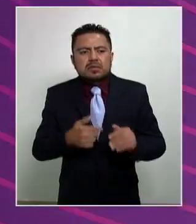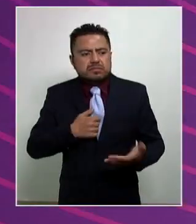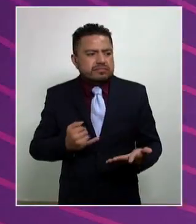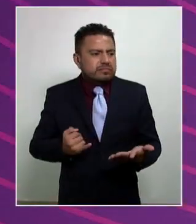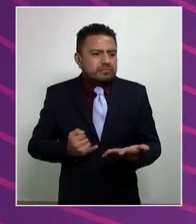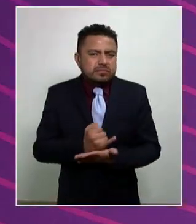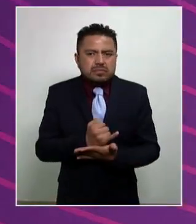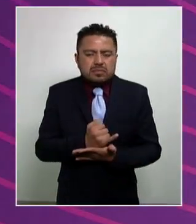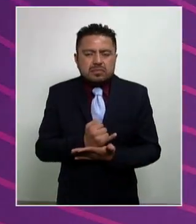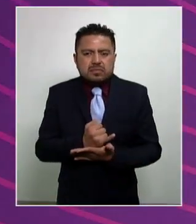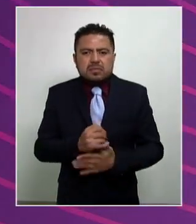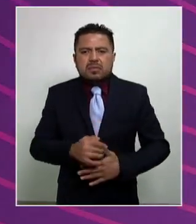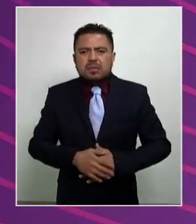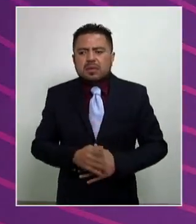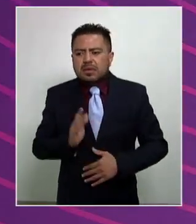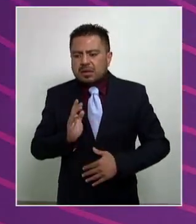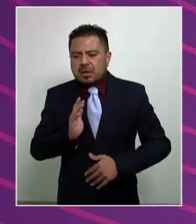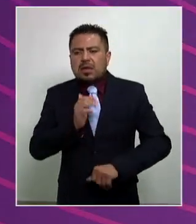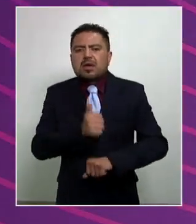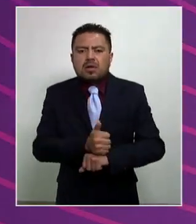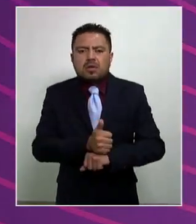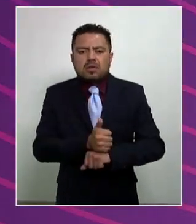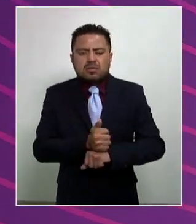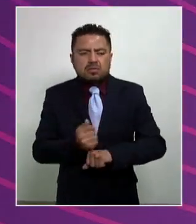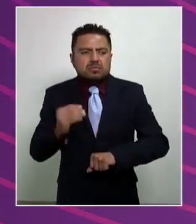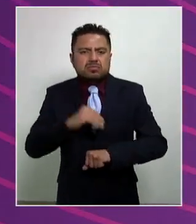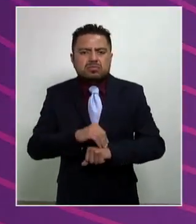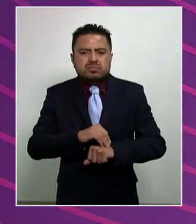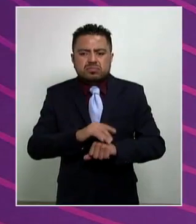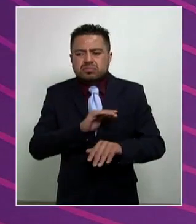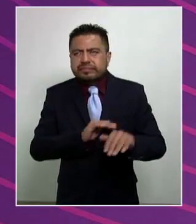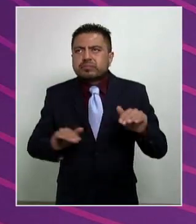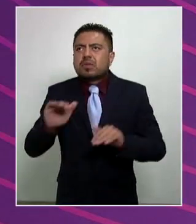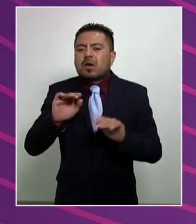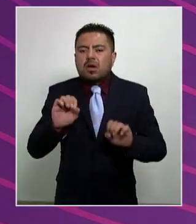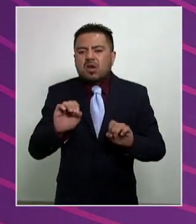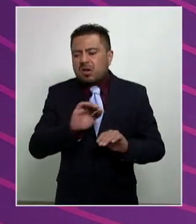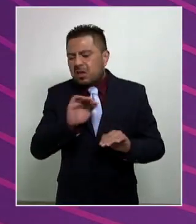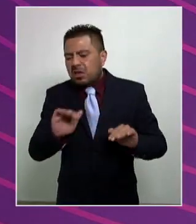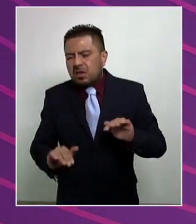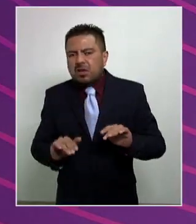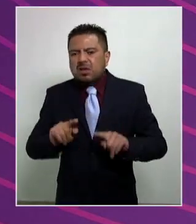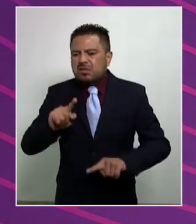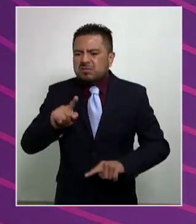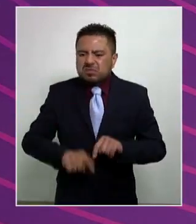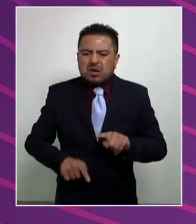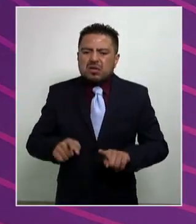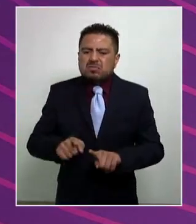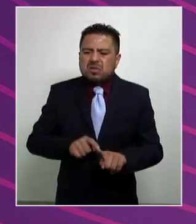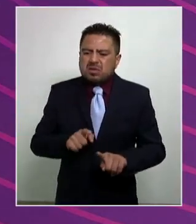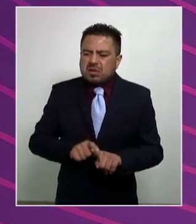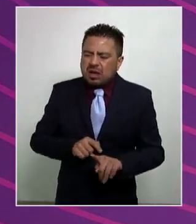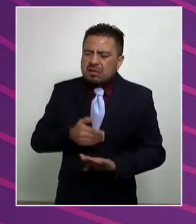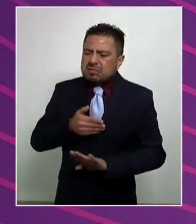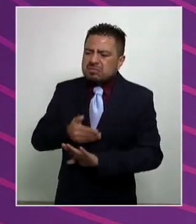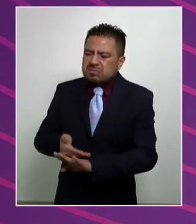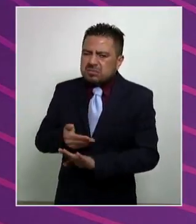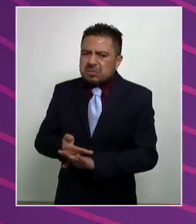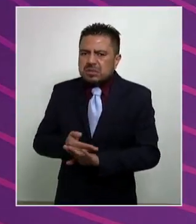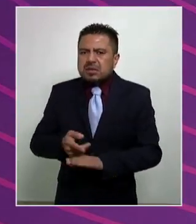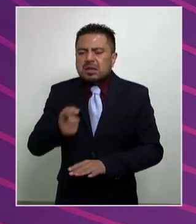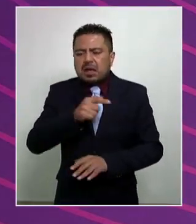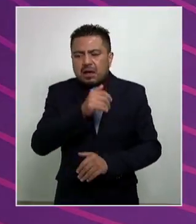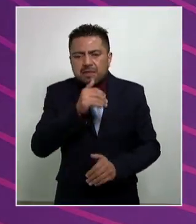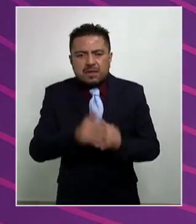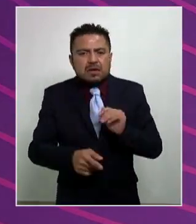decide colocarlo en una posición de superioridad o de inferioridad, anularlo, burlarme. Entonces, tomar en cuenta que al final